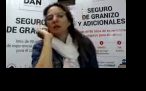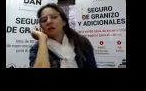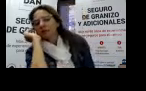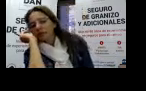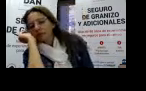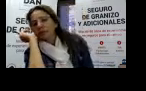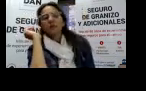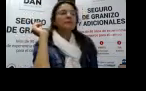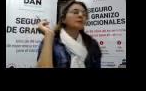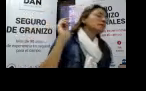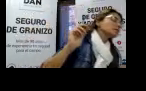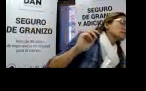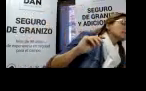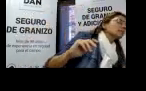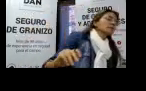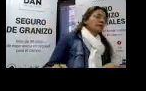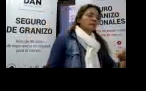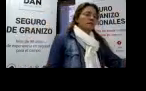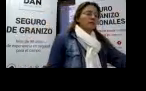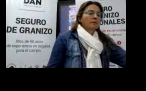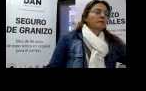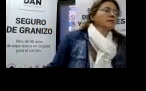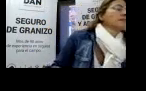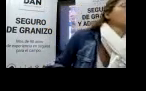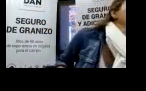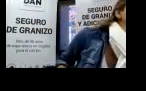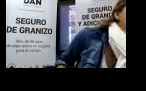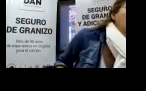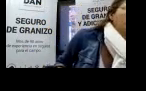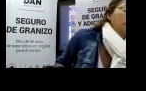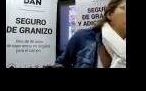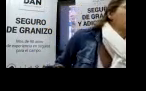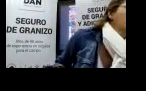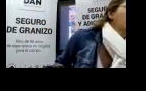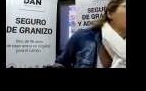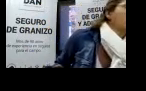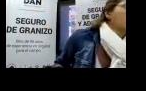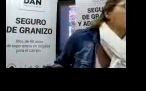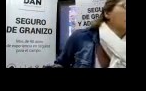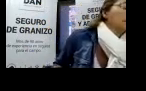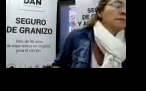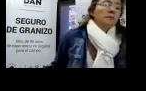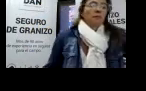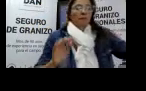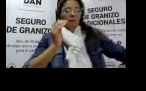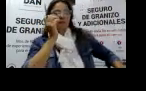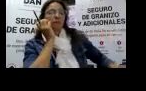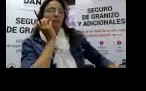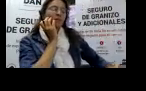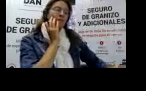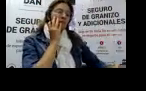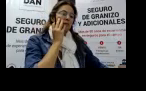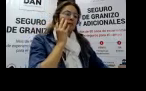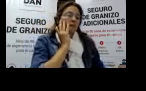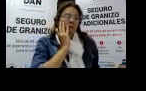de vista térmico empieza a sufrir esa situación. Y fíjense que algo que se esperaba que ya empezara a reacomodar las temperaturas,